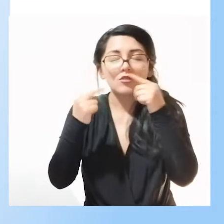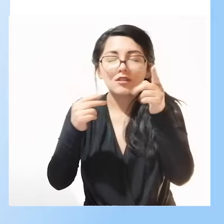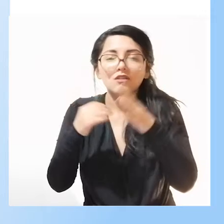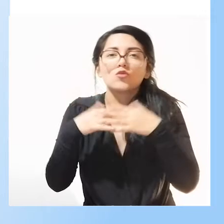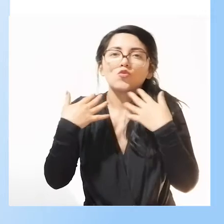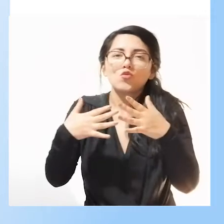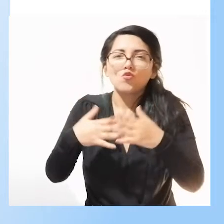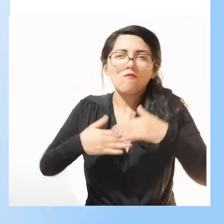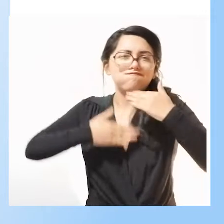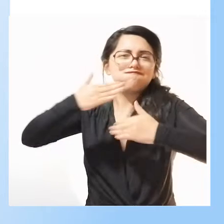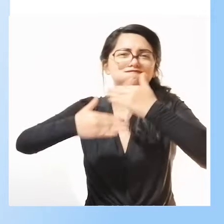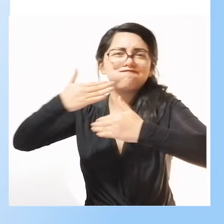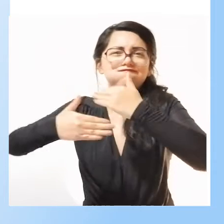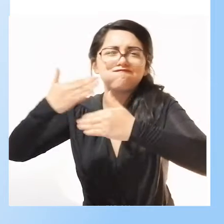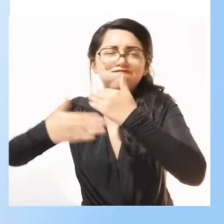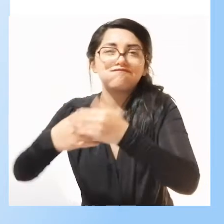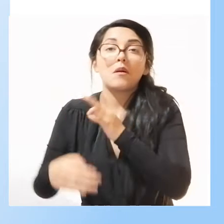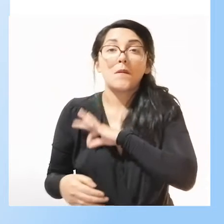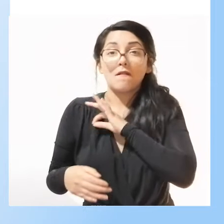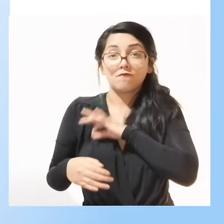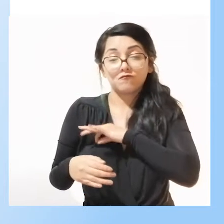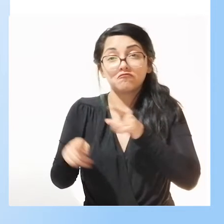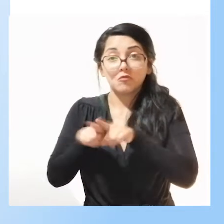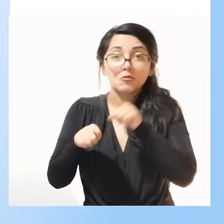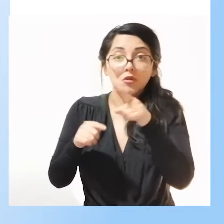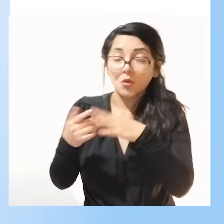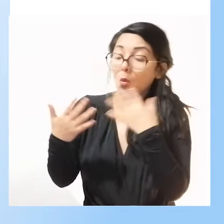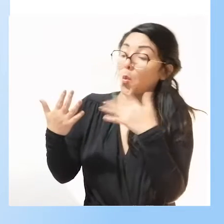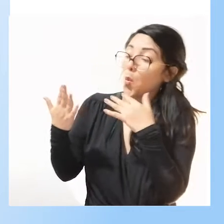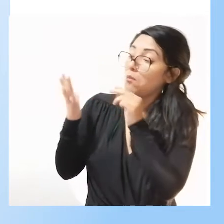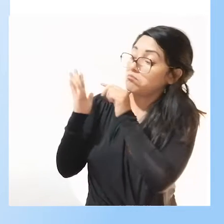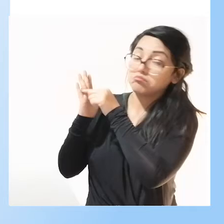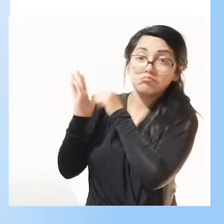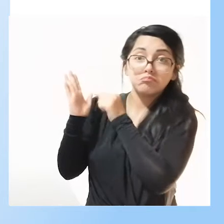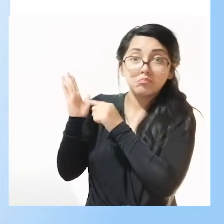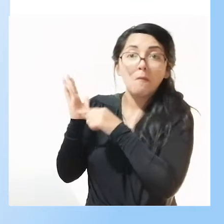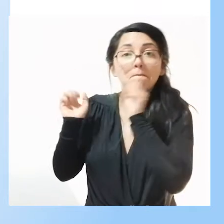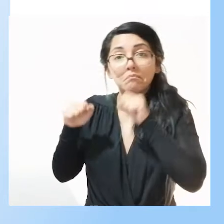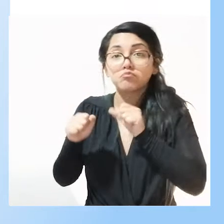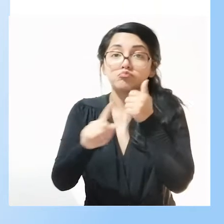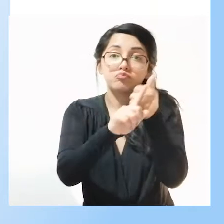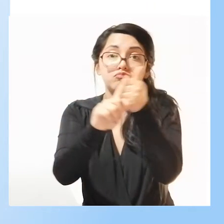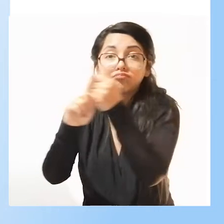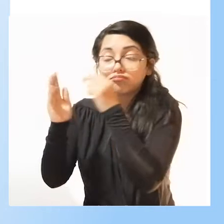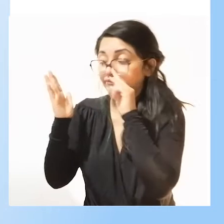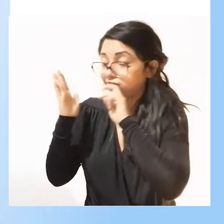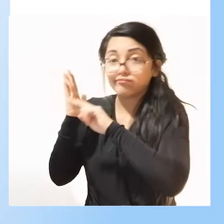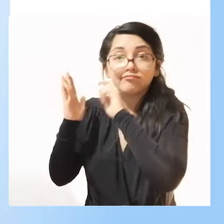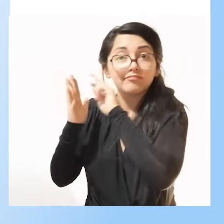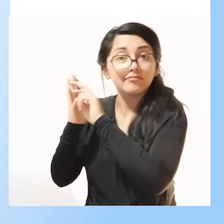caminos exploratorios y lean y profundicen en estos aspectos, sobre todo si tienen que